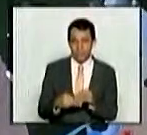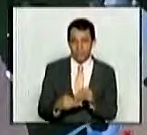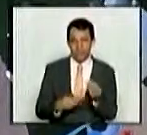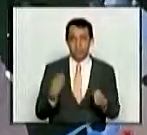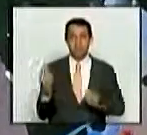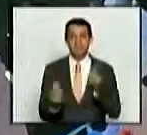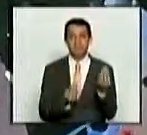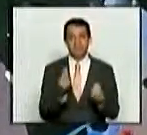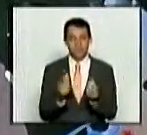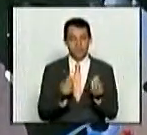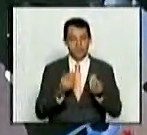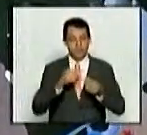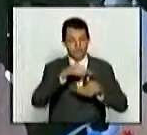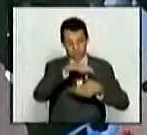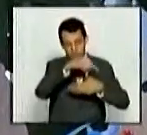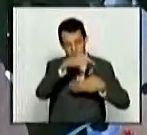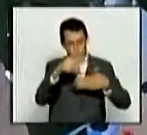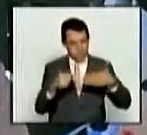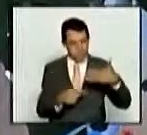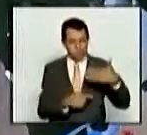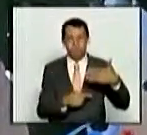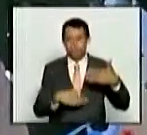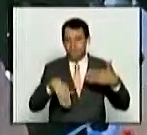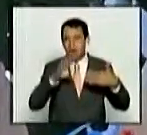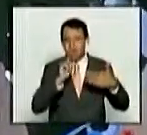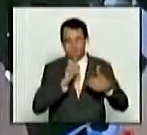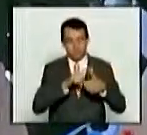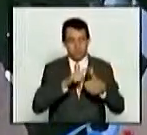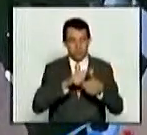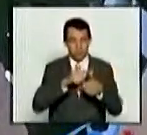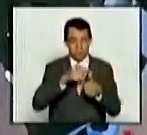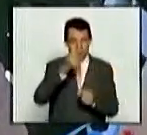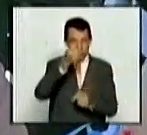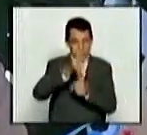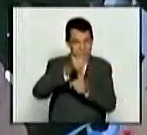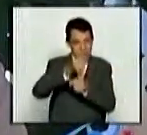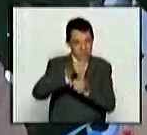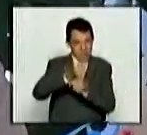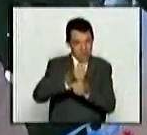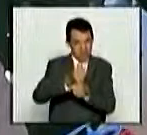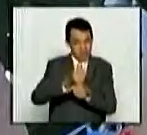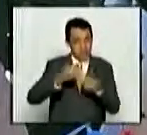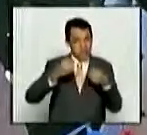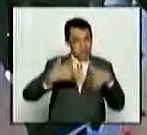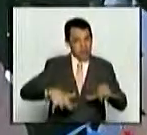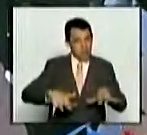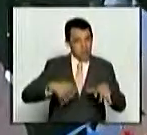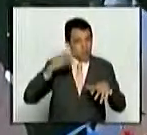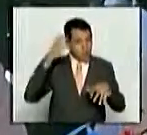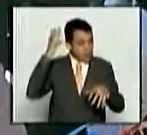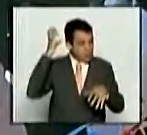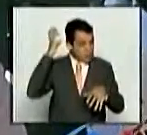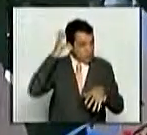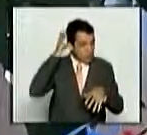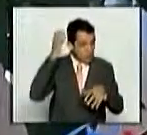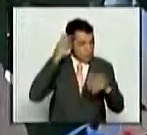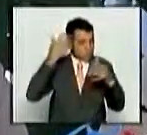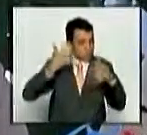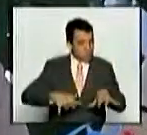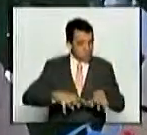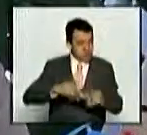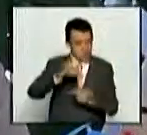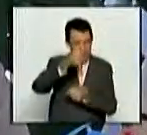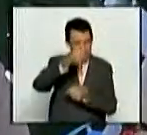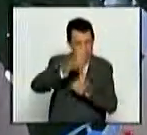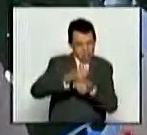¿Cuáles son los casos más comunes que hemos tenido? Aplastamiento de vértebras a nivel lumbar, y entonces esos espacios intervertebrales